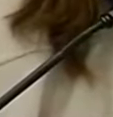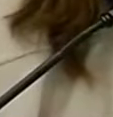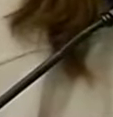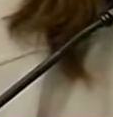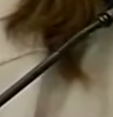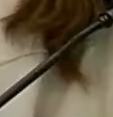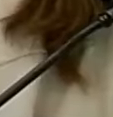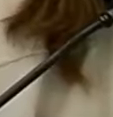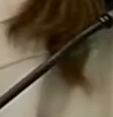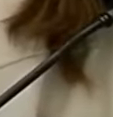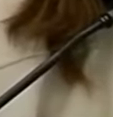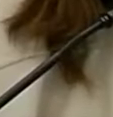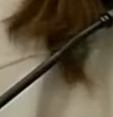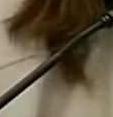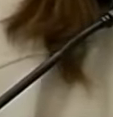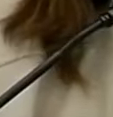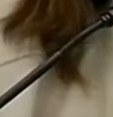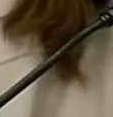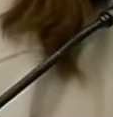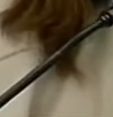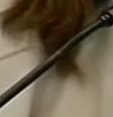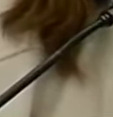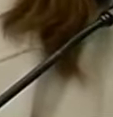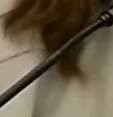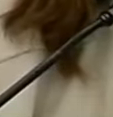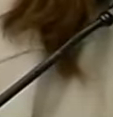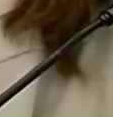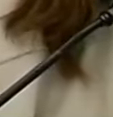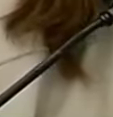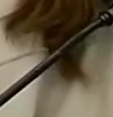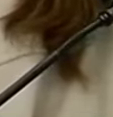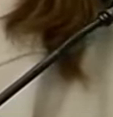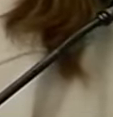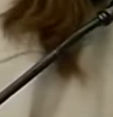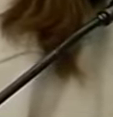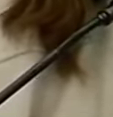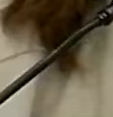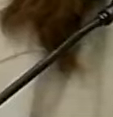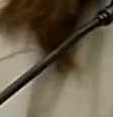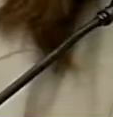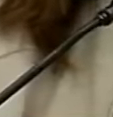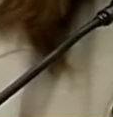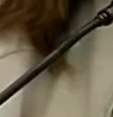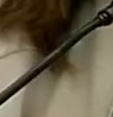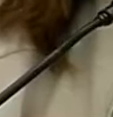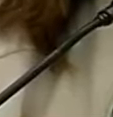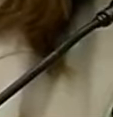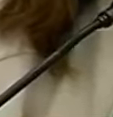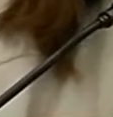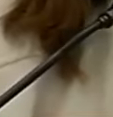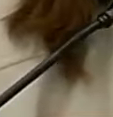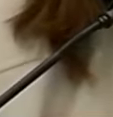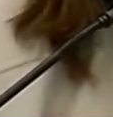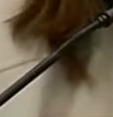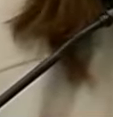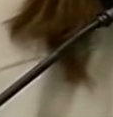la Prefectura Naval Argentina, la Policía de Seguridad Aeroportuaria, el Servicio Penitenciario Federal y, por supuesto, la Policía de